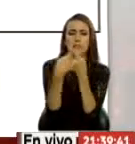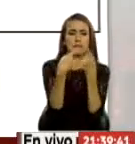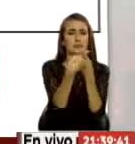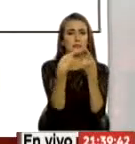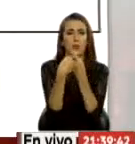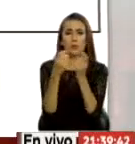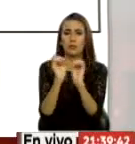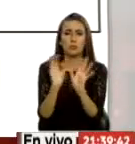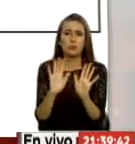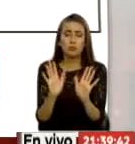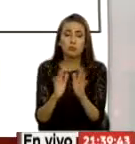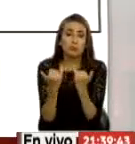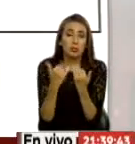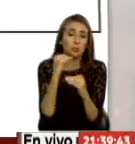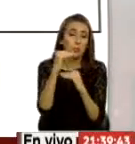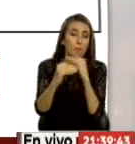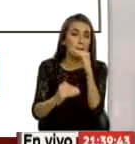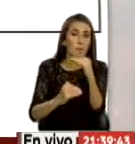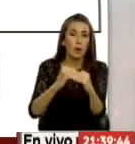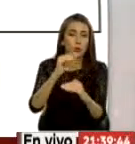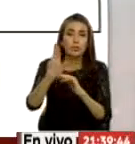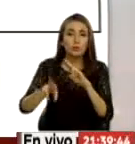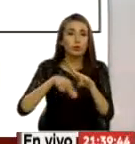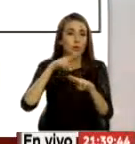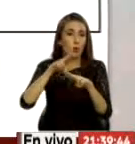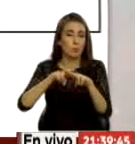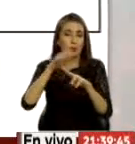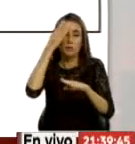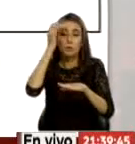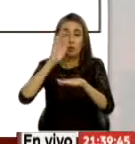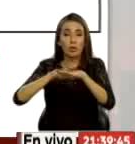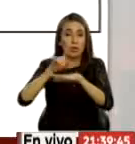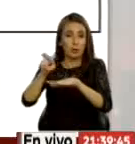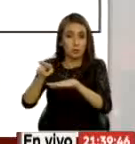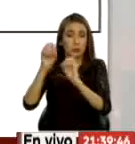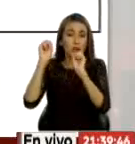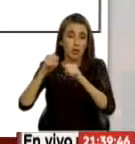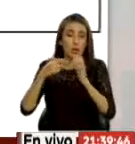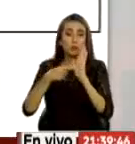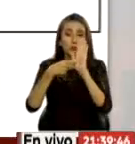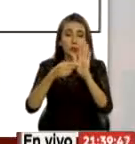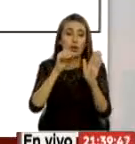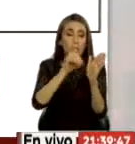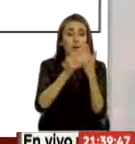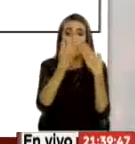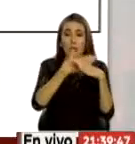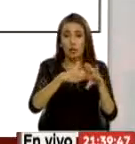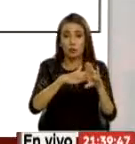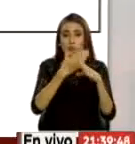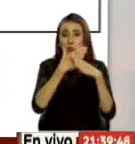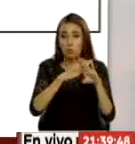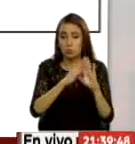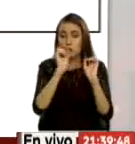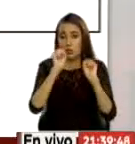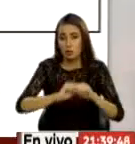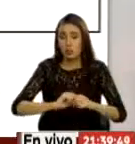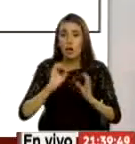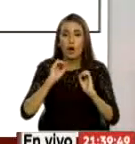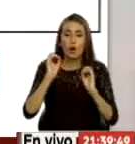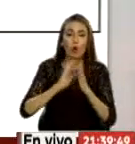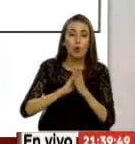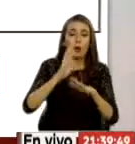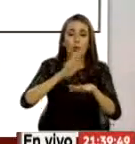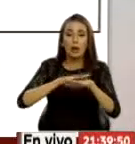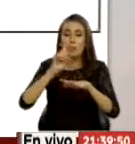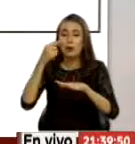totalmente de un debido proceso donde el acusado puede ejercer su legítimo derecho a la defensa, donde los acusadores tienen